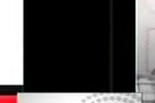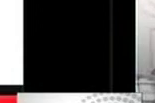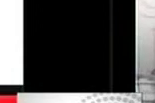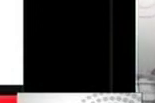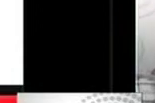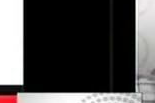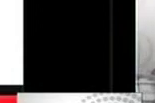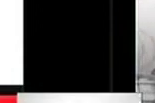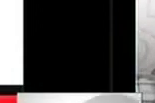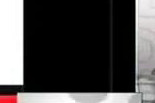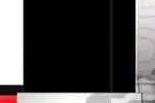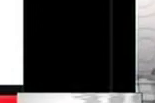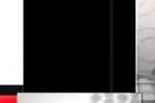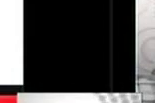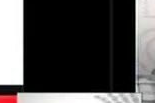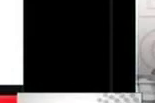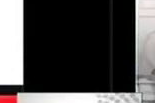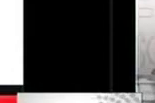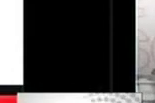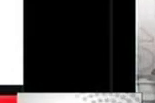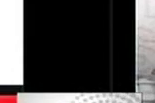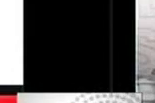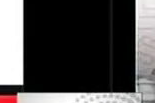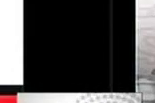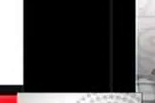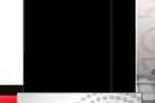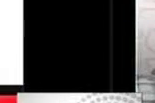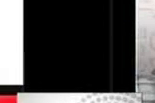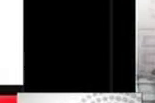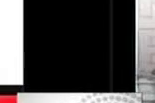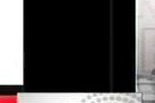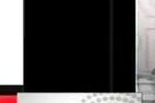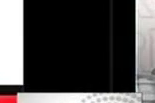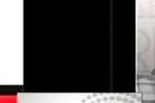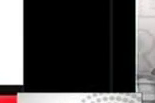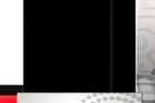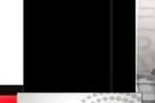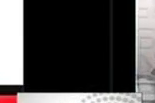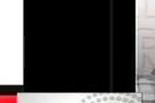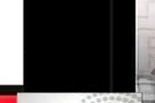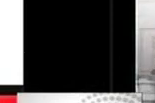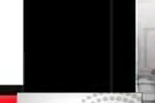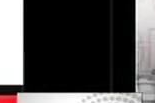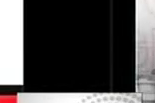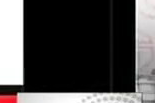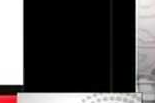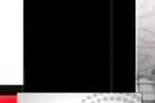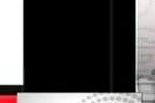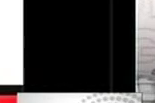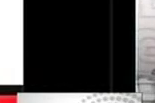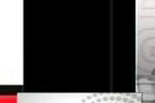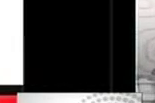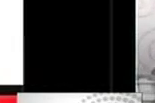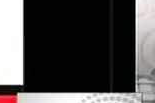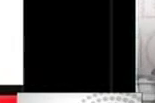aportes, 18 años de aportes, antes no podía solicitar una pensión. Ahora toda esa cantidad de gente,